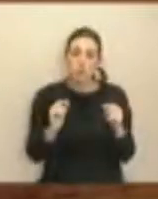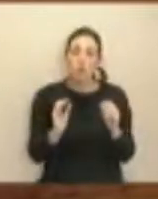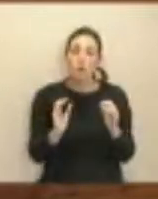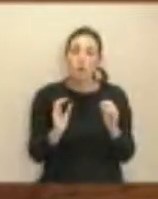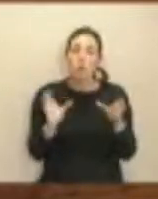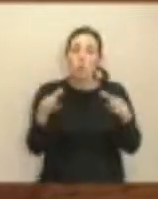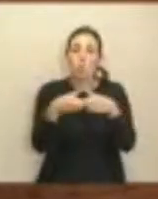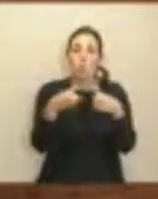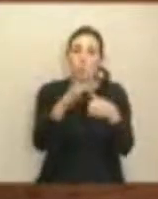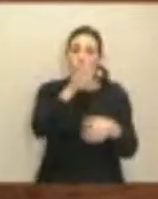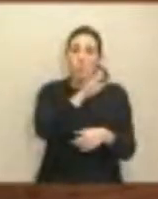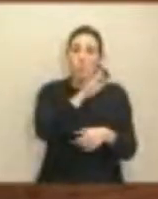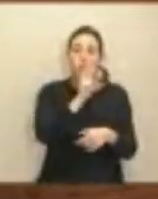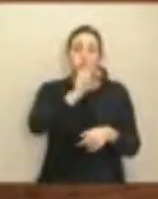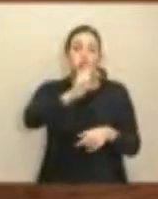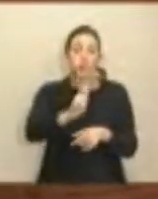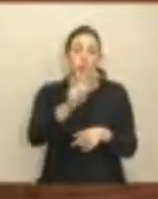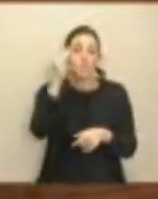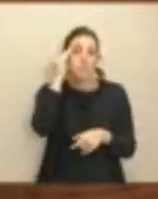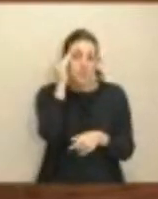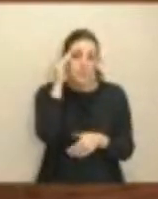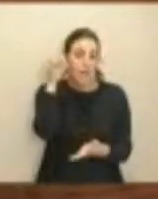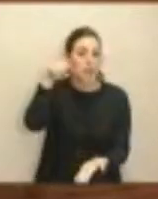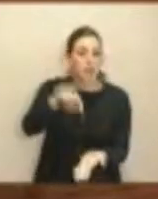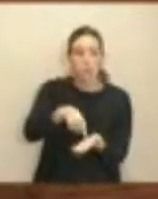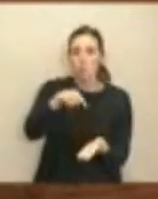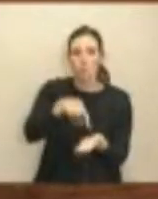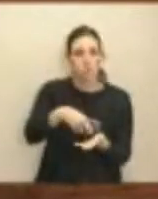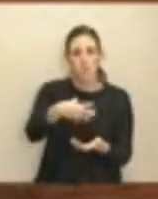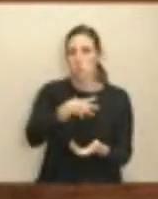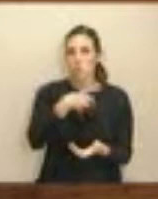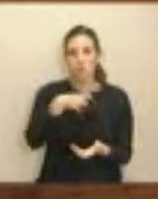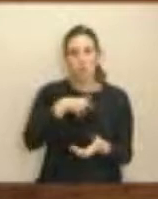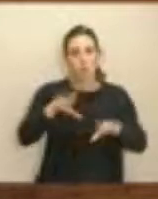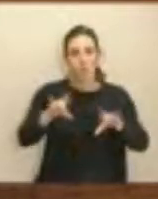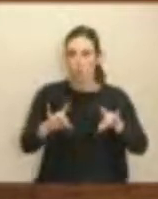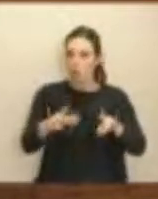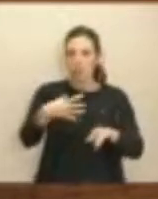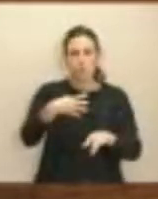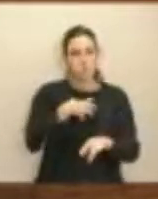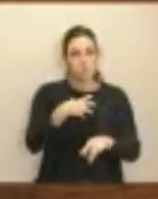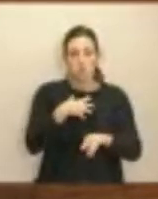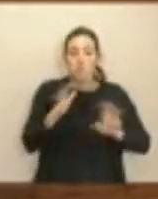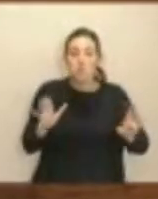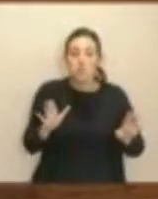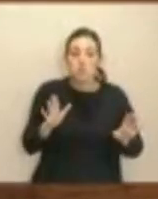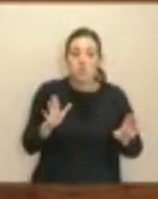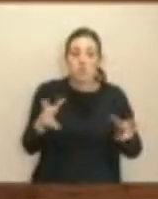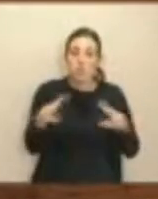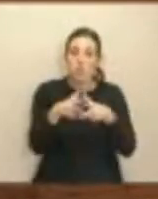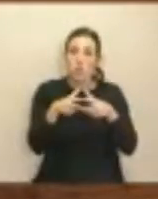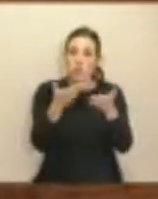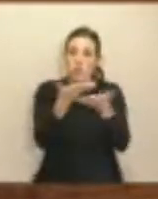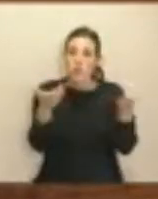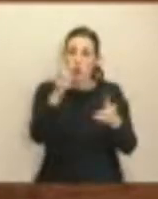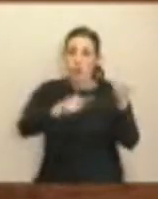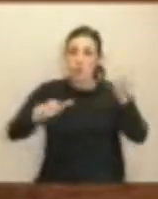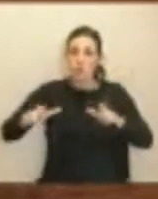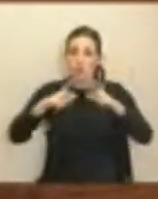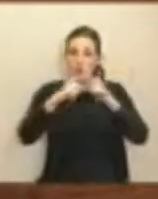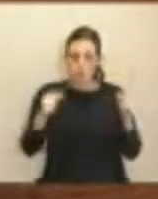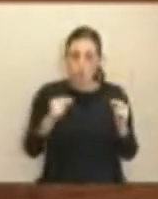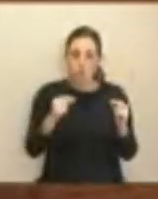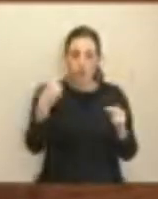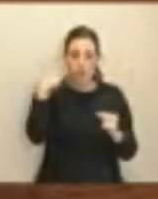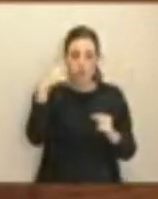Socialista entiende que ese impuesto ni se puede ni se debe tocar. Y esto debe saberlo la sociedad asturiana, porque cuando